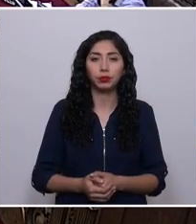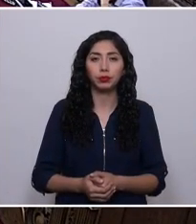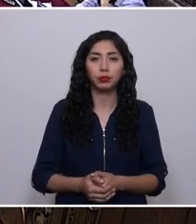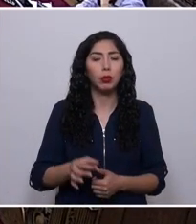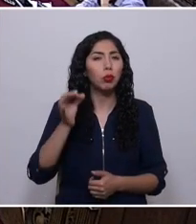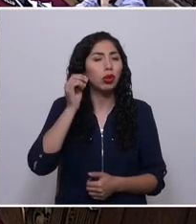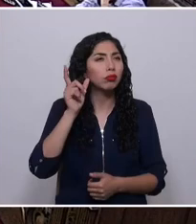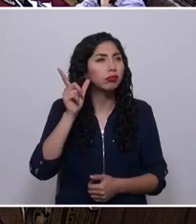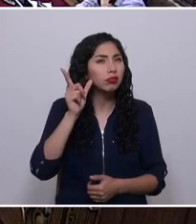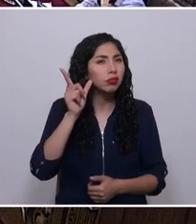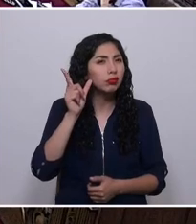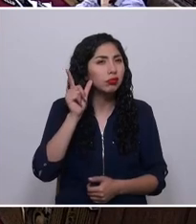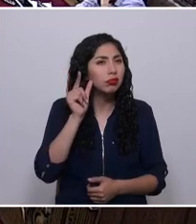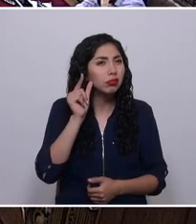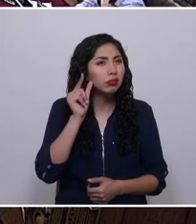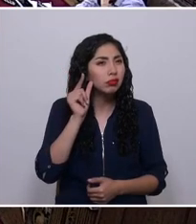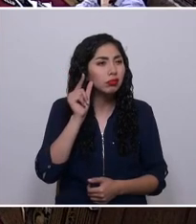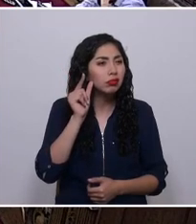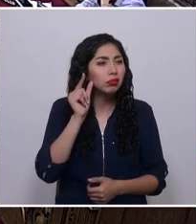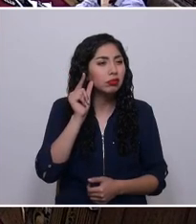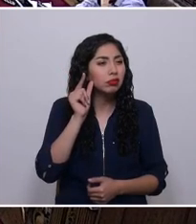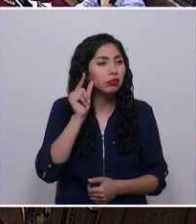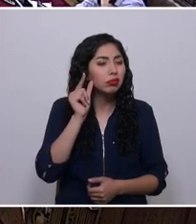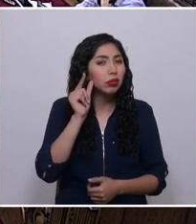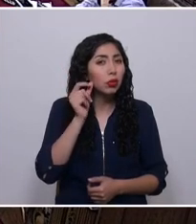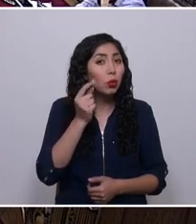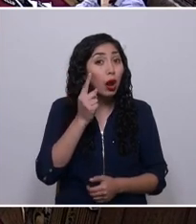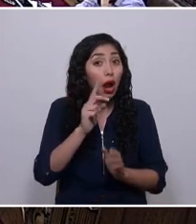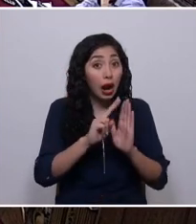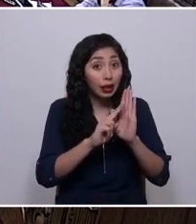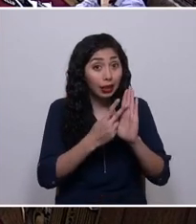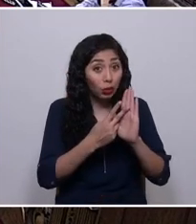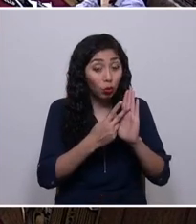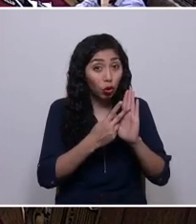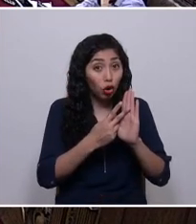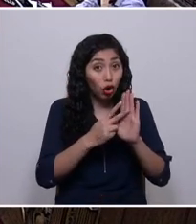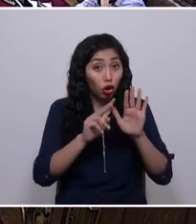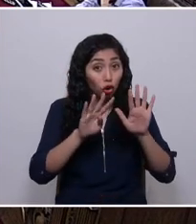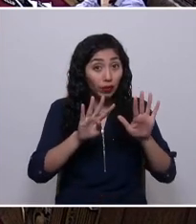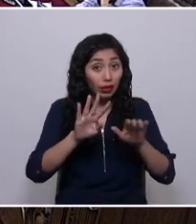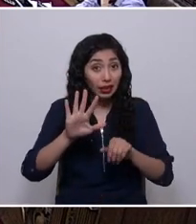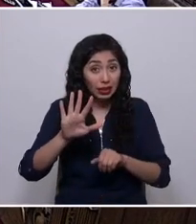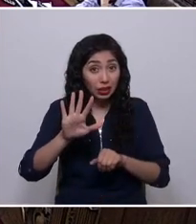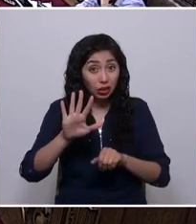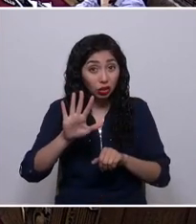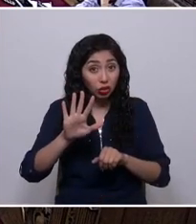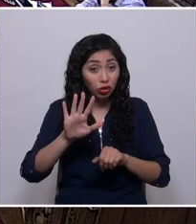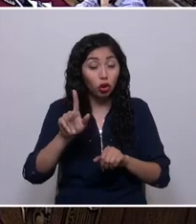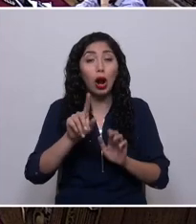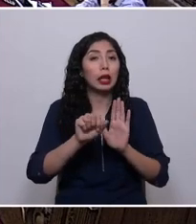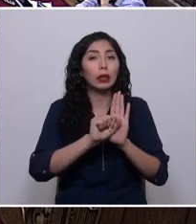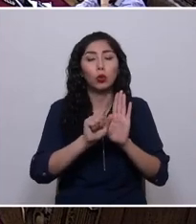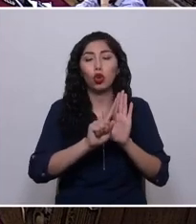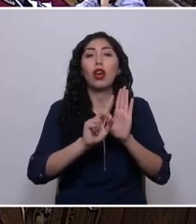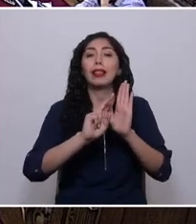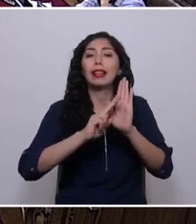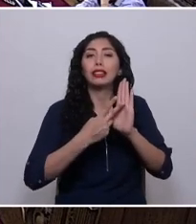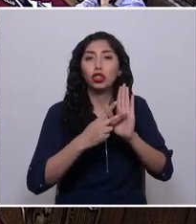¿Perdón? Era la número 20, el artículo 20, 95, perdón, ¿verdad? Así es, la indicación 95, esa